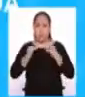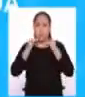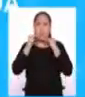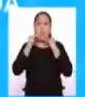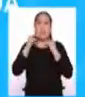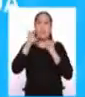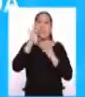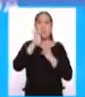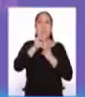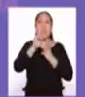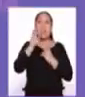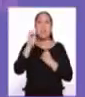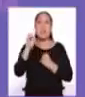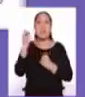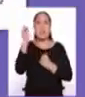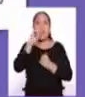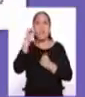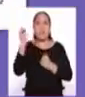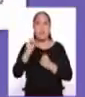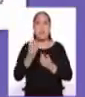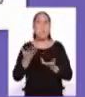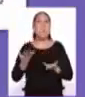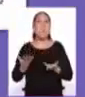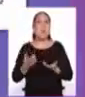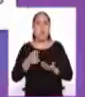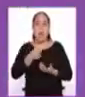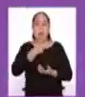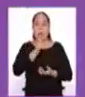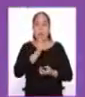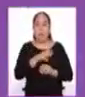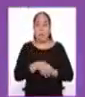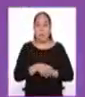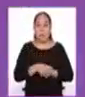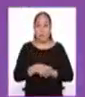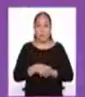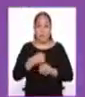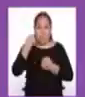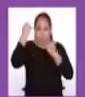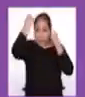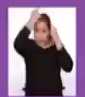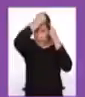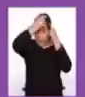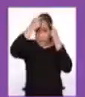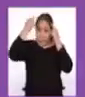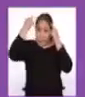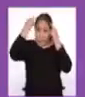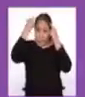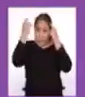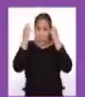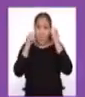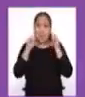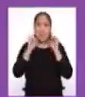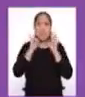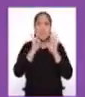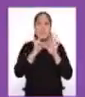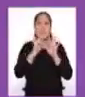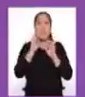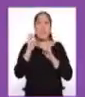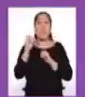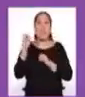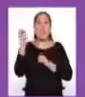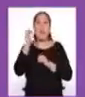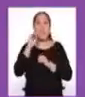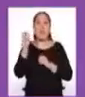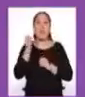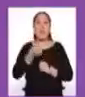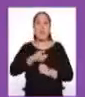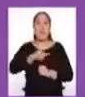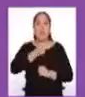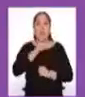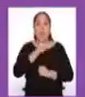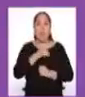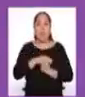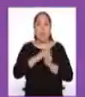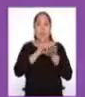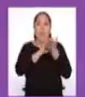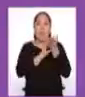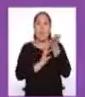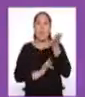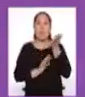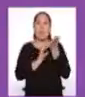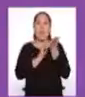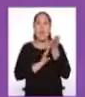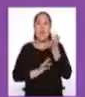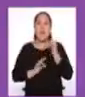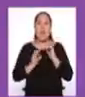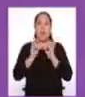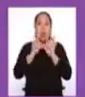estar compuesto por agua. Para ser más precisos, el cerebro se compone en un 70% de agua, la sangre en